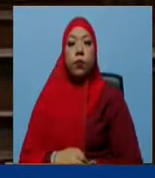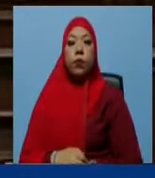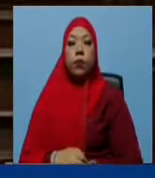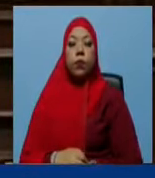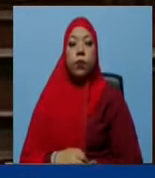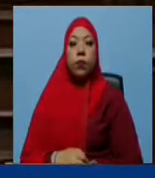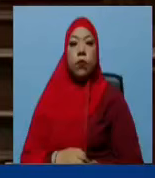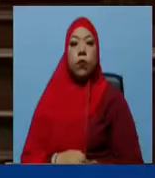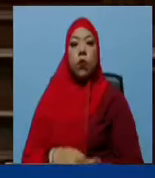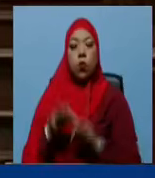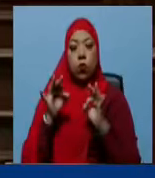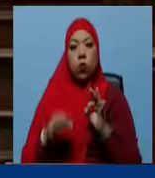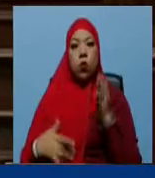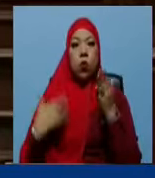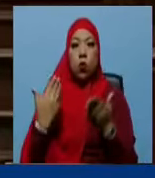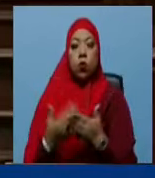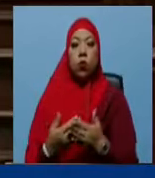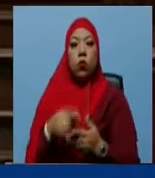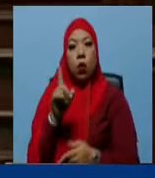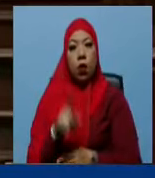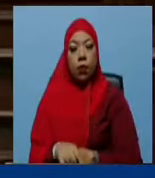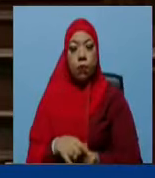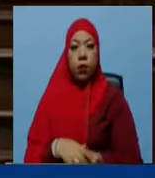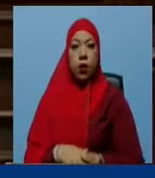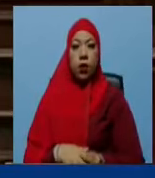en este formato y tabloide también,